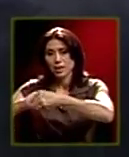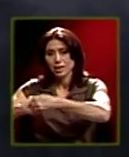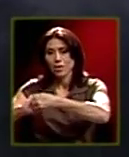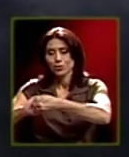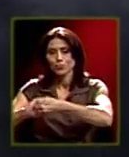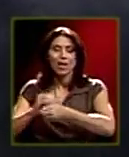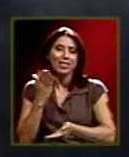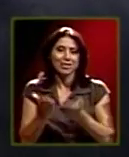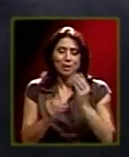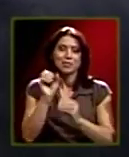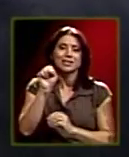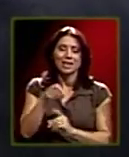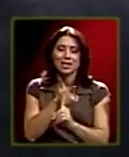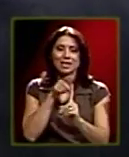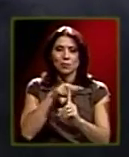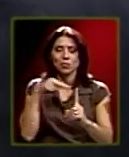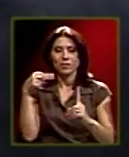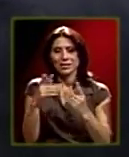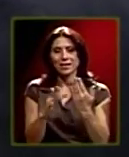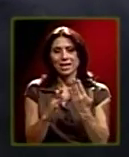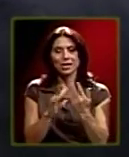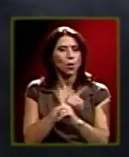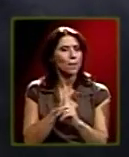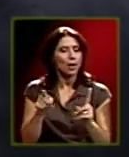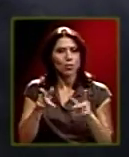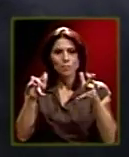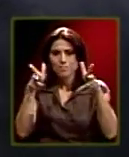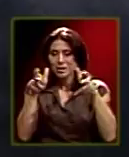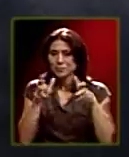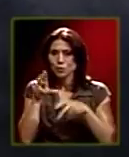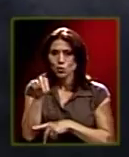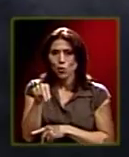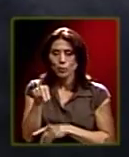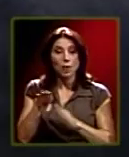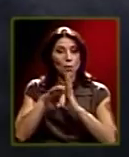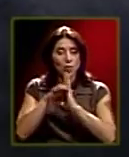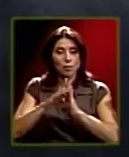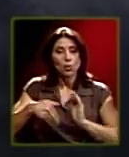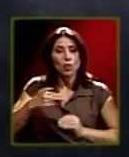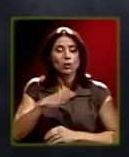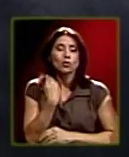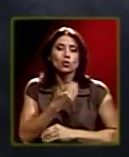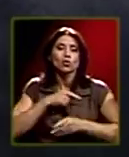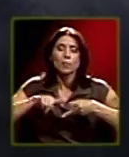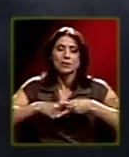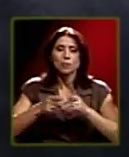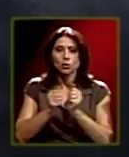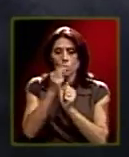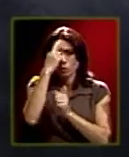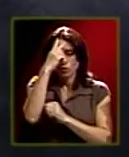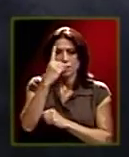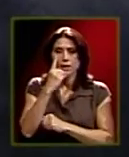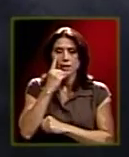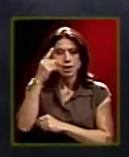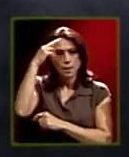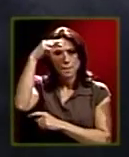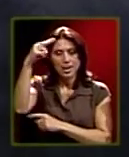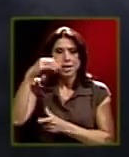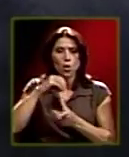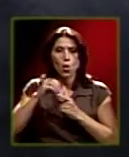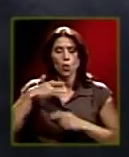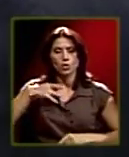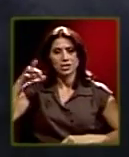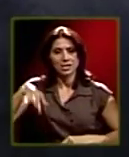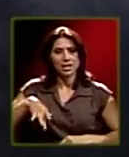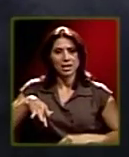pero no desde el punto de vista de la percepción, porque digamos, cuando empezamos con México, Chile o República Dominicana, el grado de